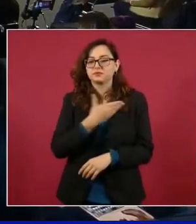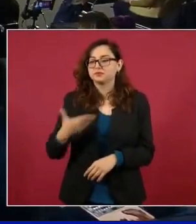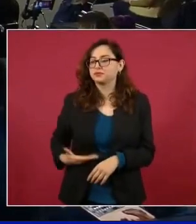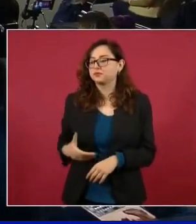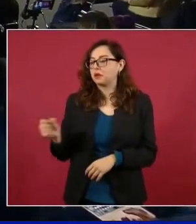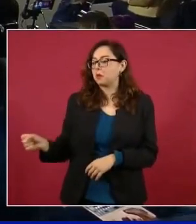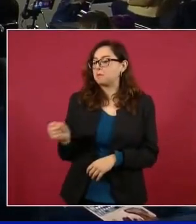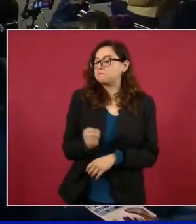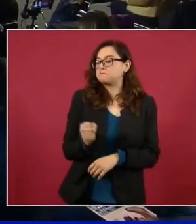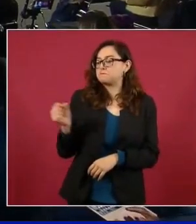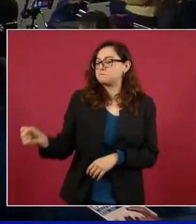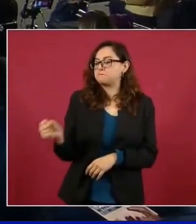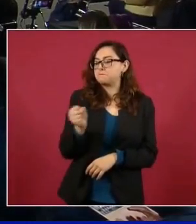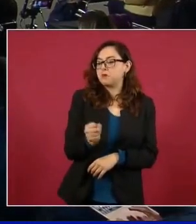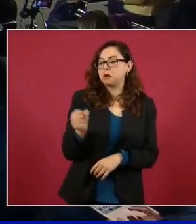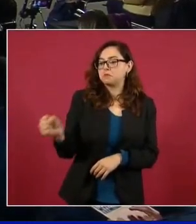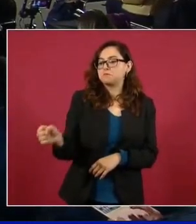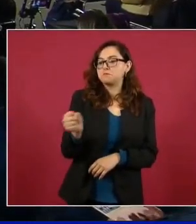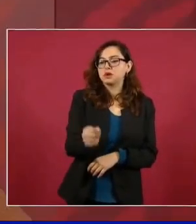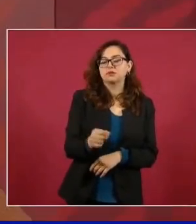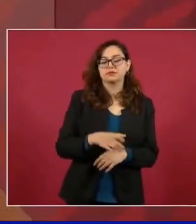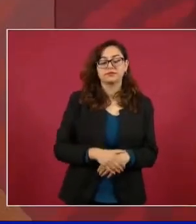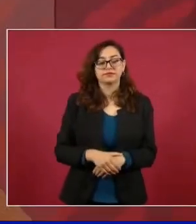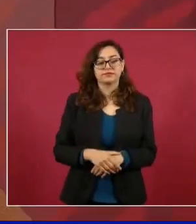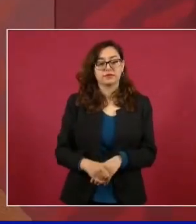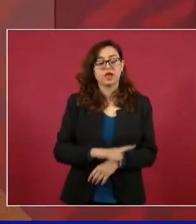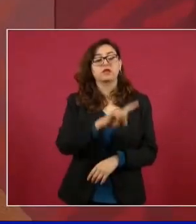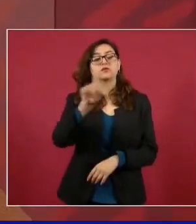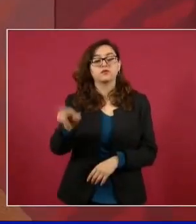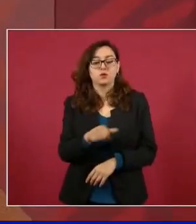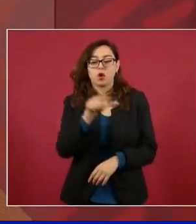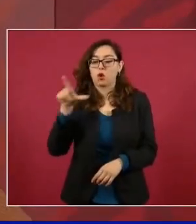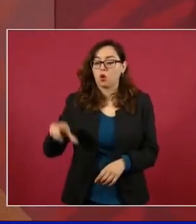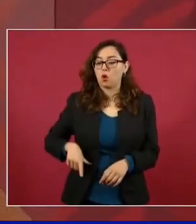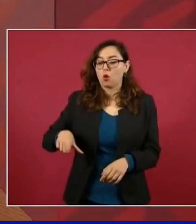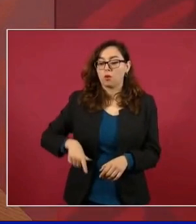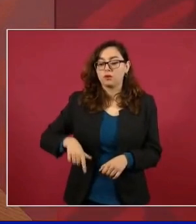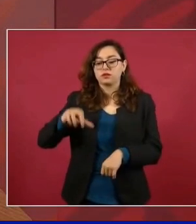imponen a los presidentes municipales, a los diputados locales,